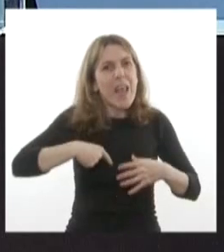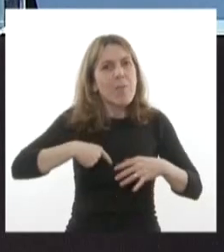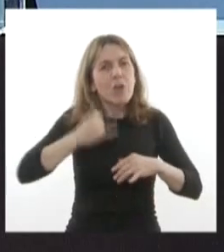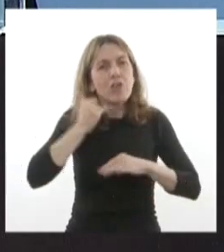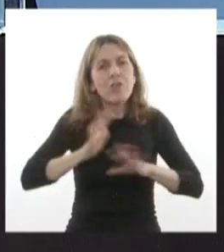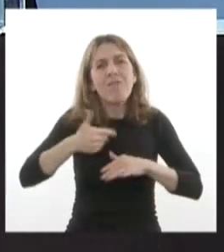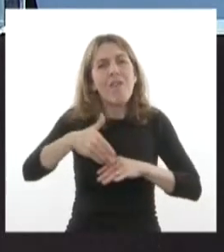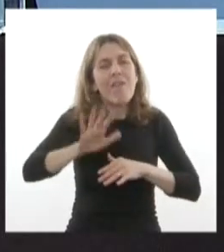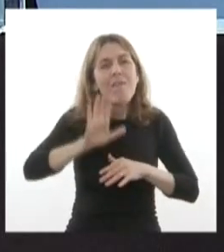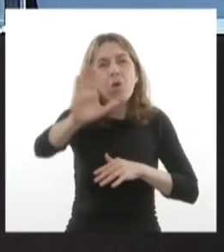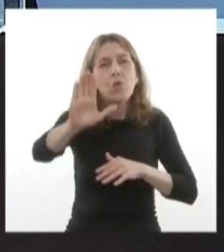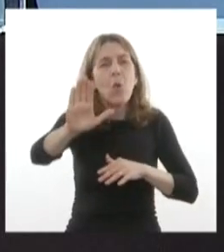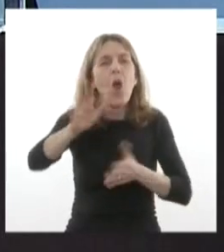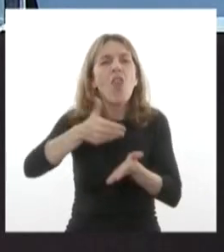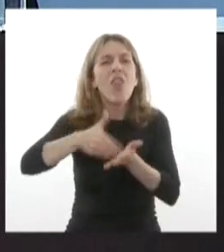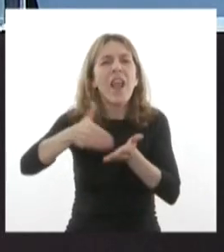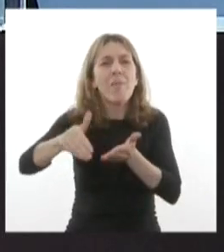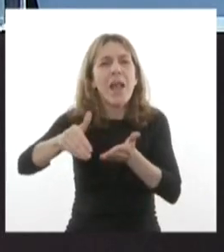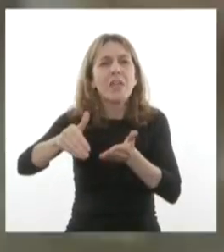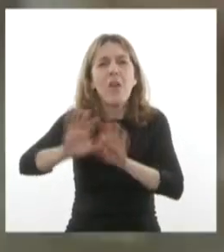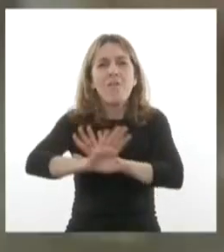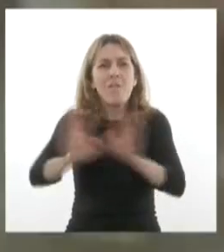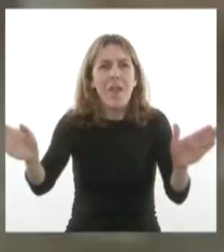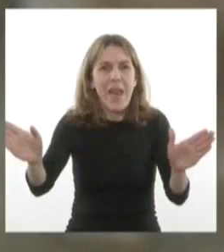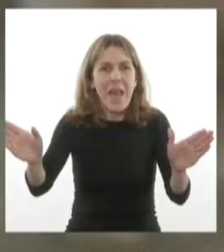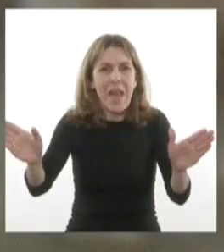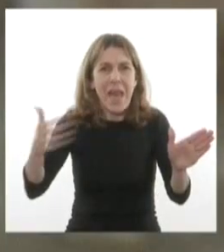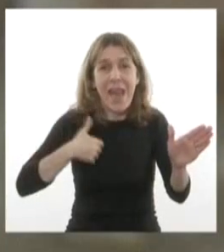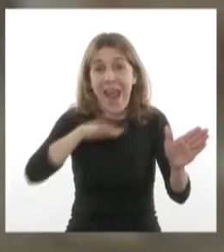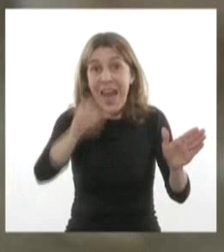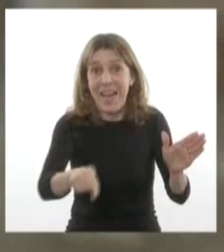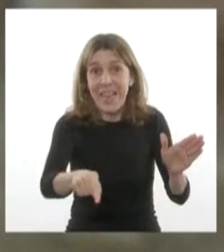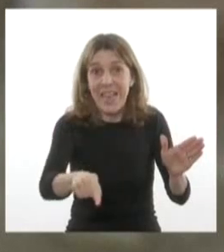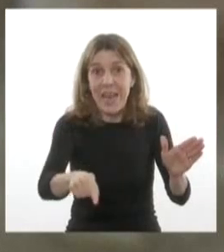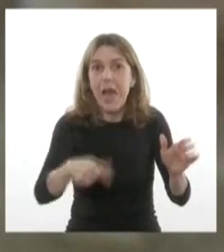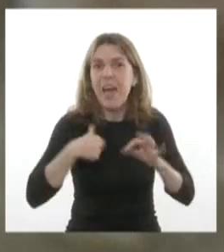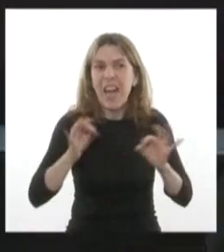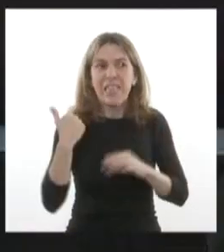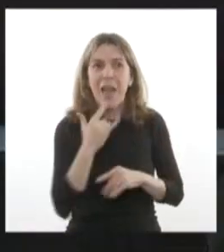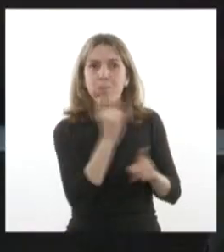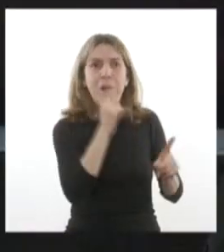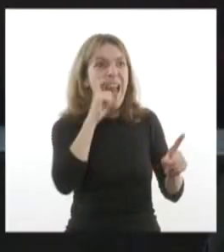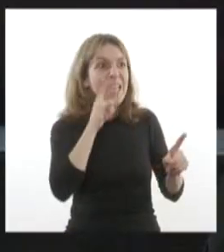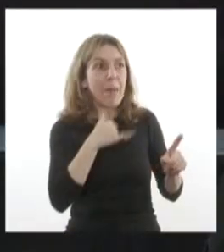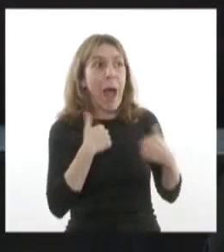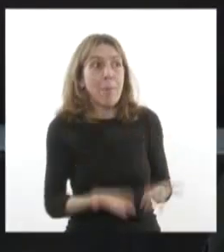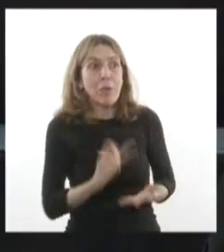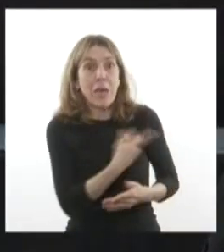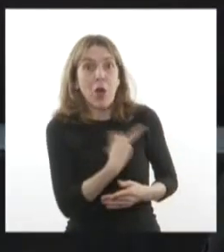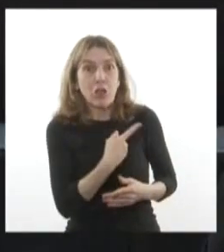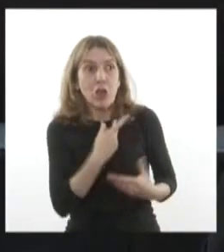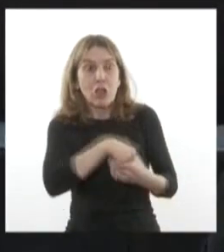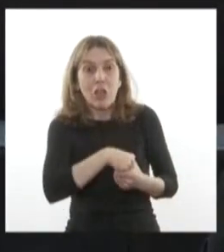cualquier tipo de discriminación en la Argentina. Y como le dije recién a Elizabeth, aprovechemos que estemos nosotros ahora, que